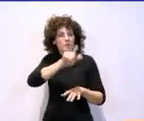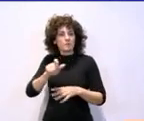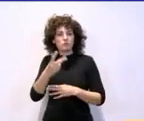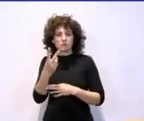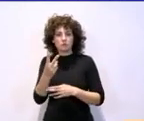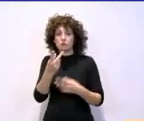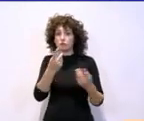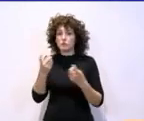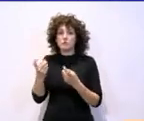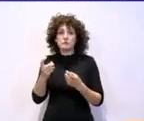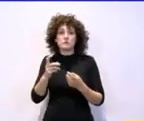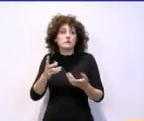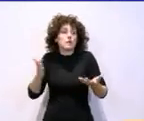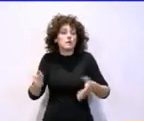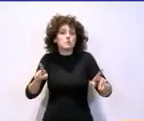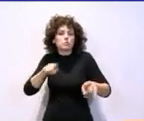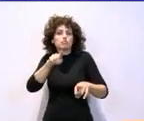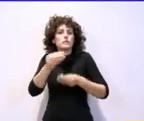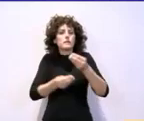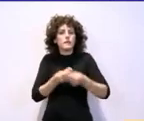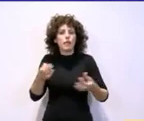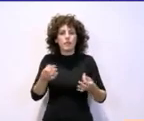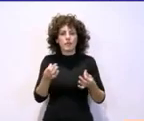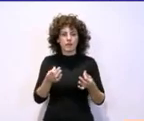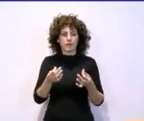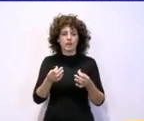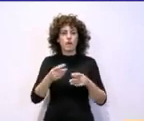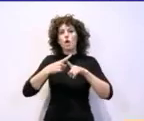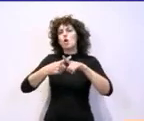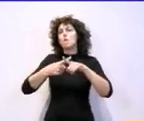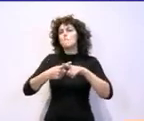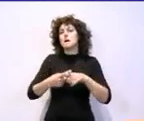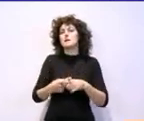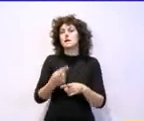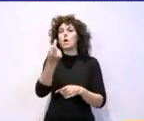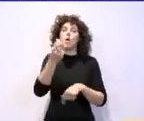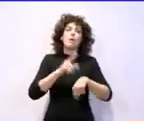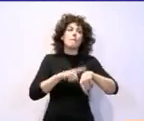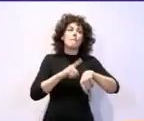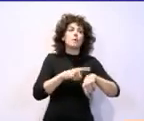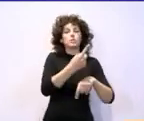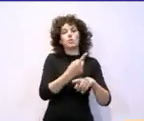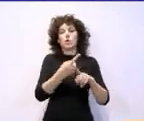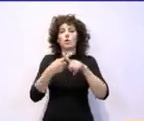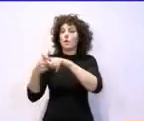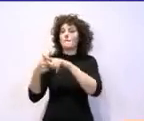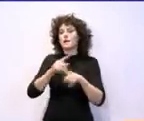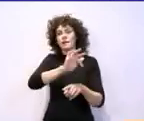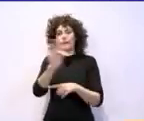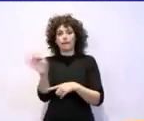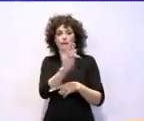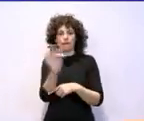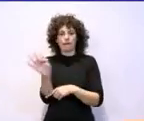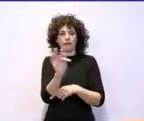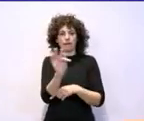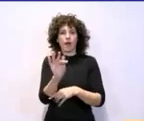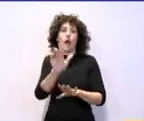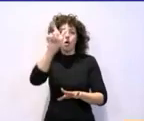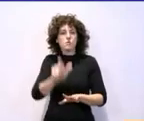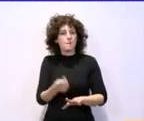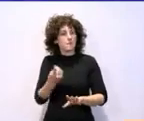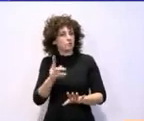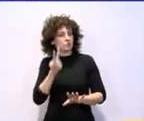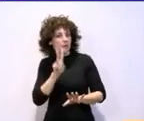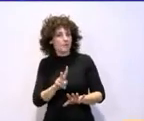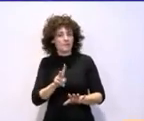KPDP de Fuenmayor, pues ustedes, ¿qué hacen? Bueno, pues que lo compartan. Venga, un ratito uno y un ratito otro. Ahora, eso sí, tendrá que haber una persona al cargo para